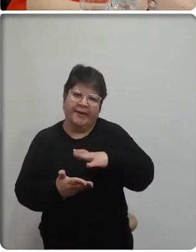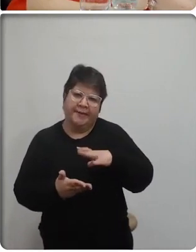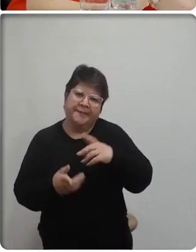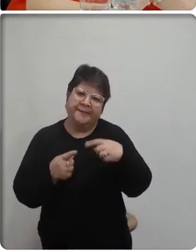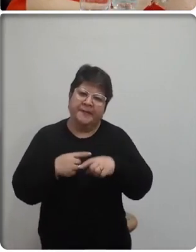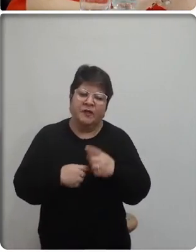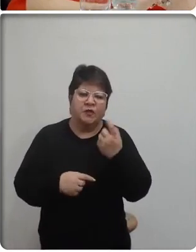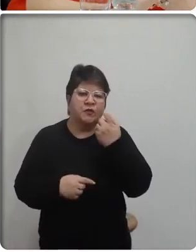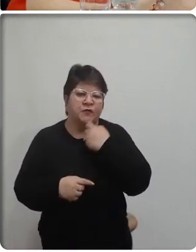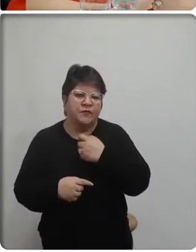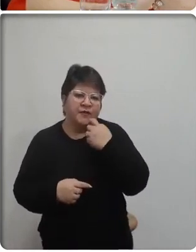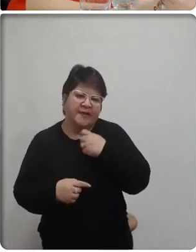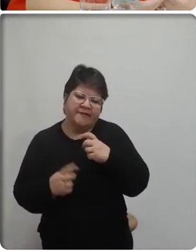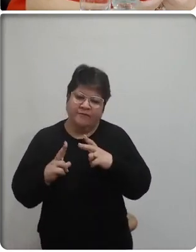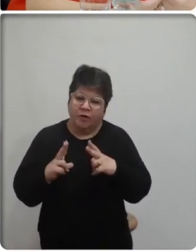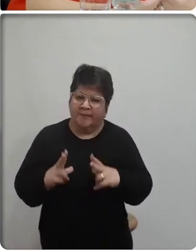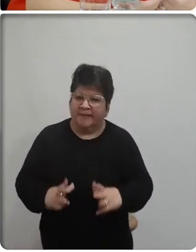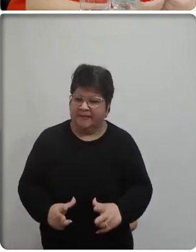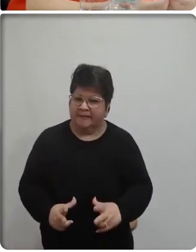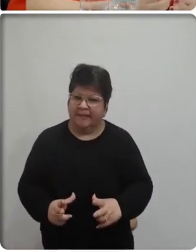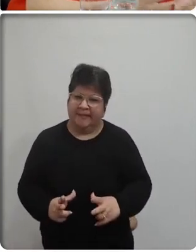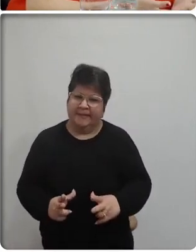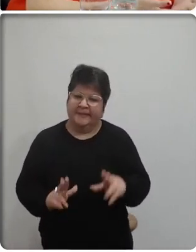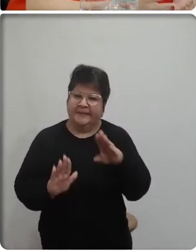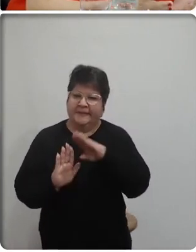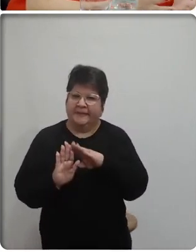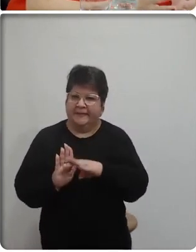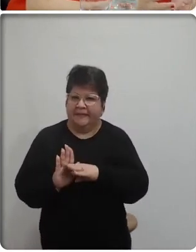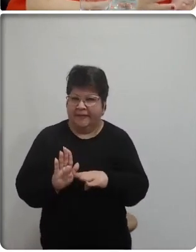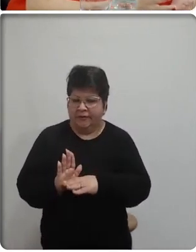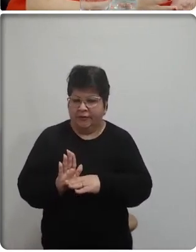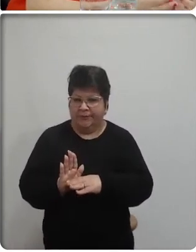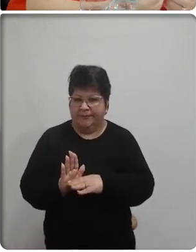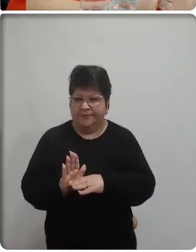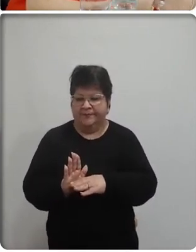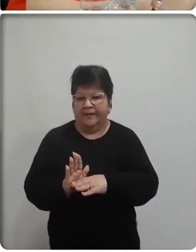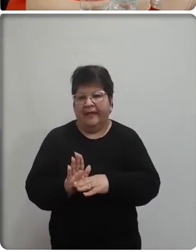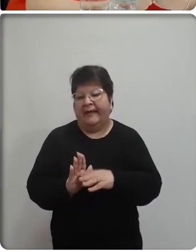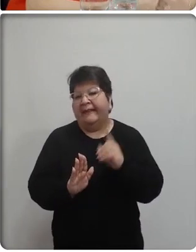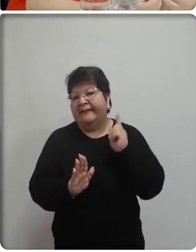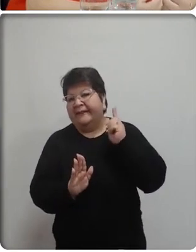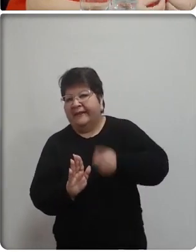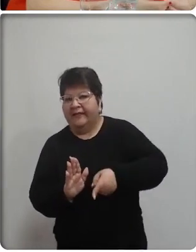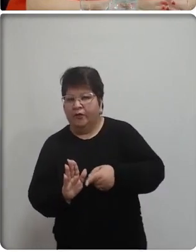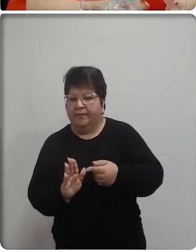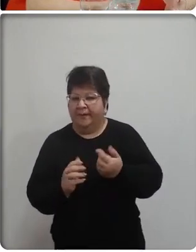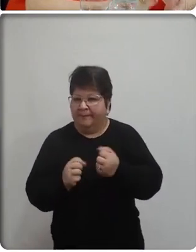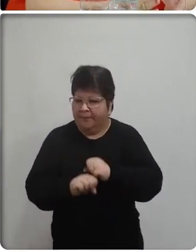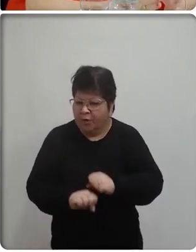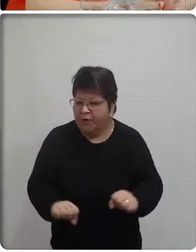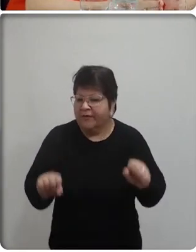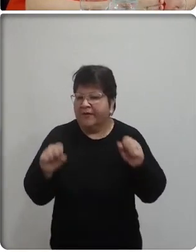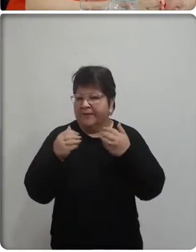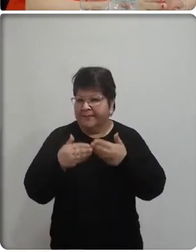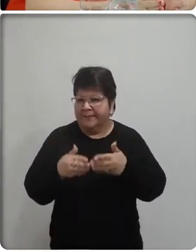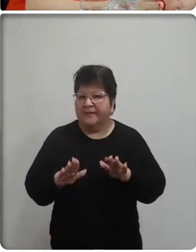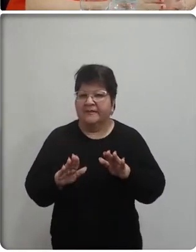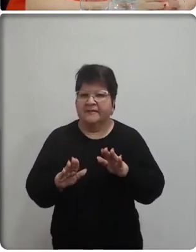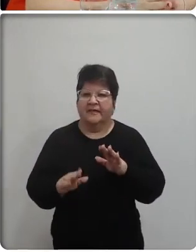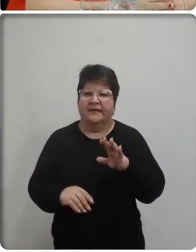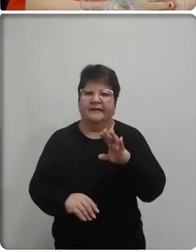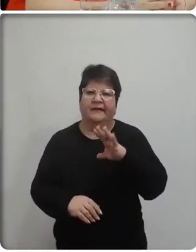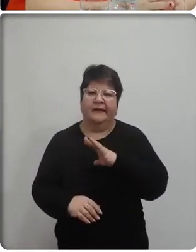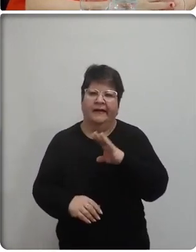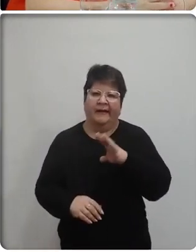la formalización del ministerio en ordenanza, decreto o lo que sea para arrancar. Ceci ha